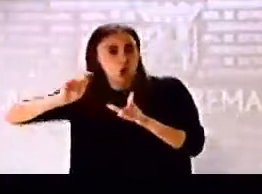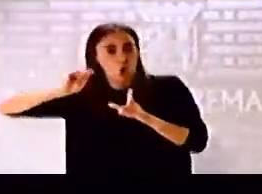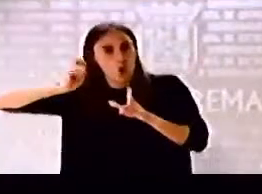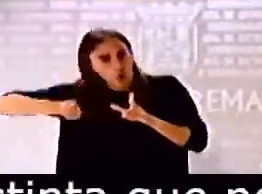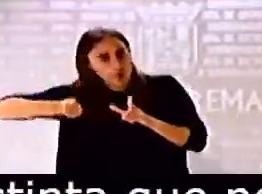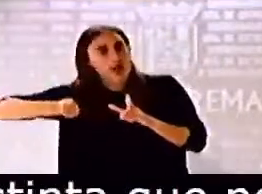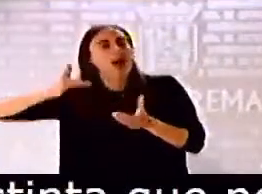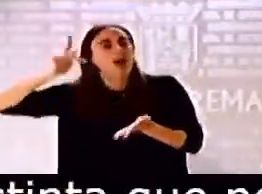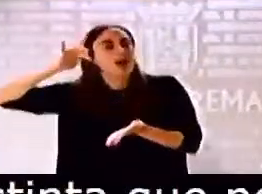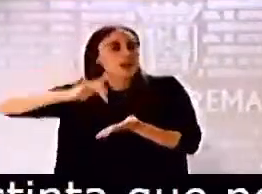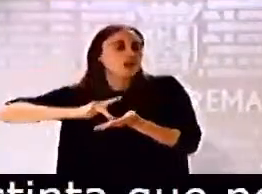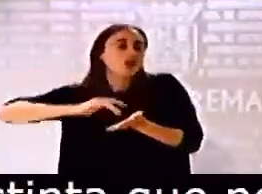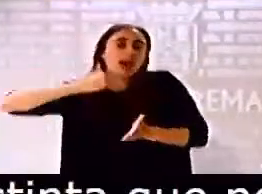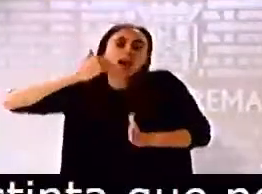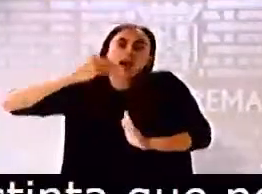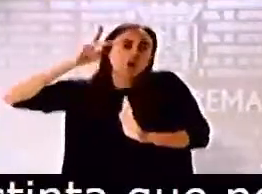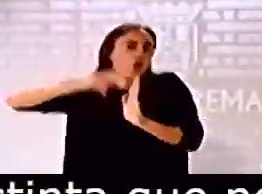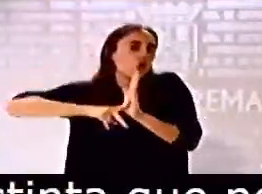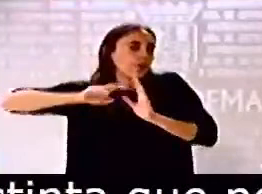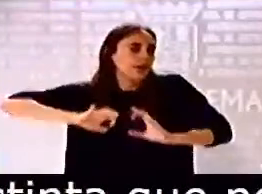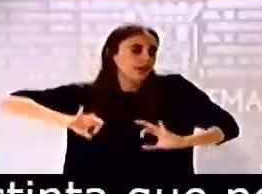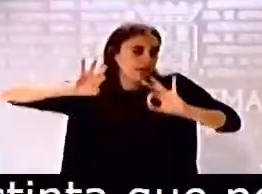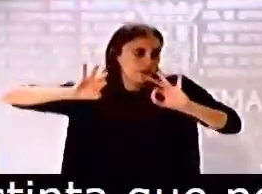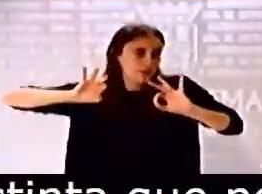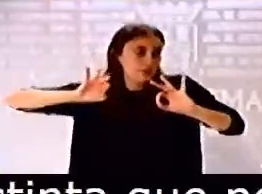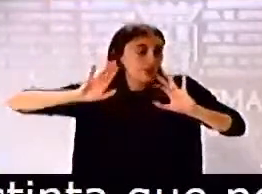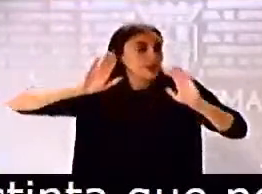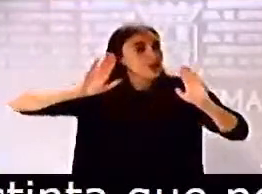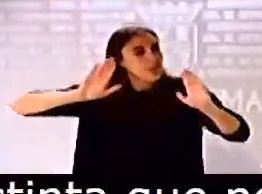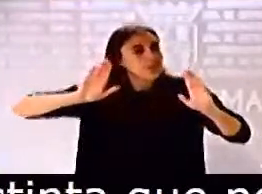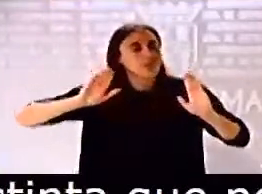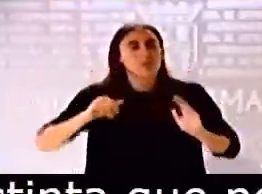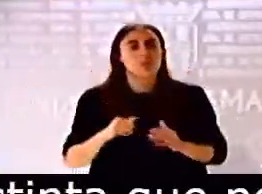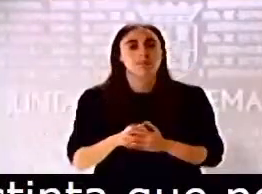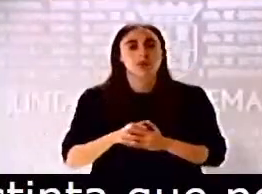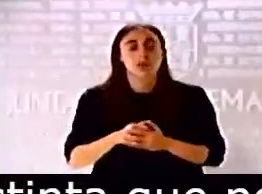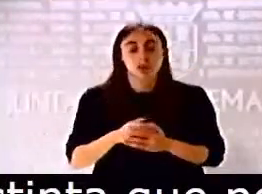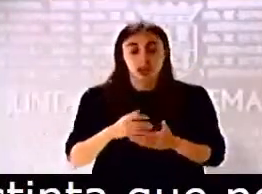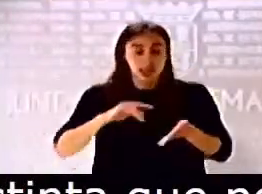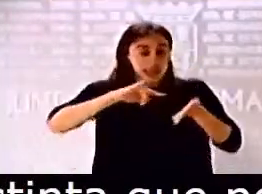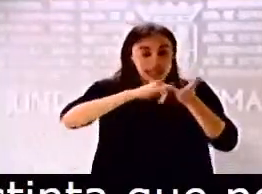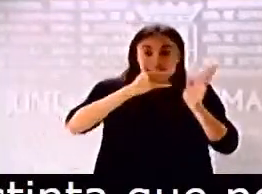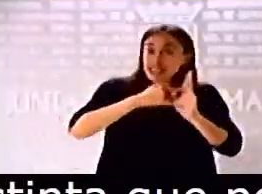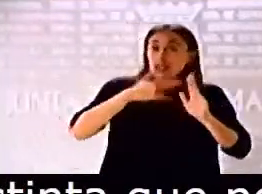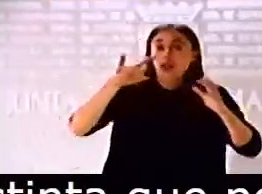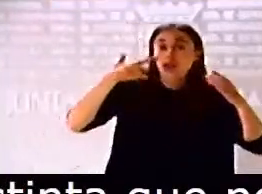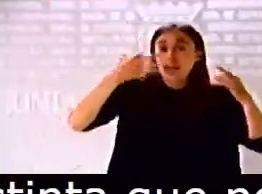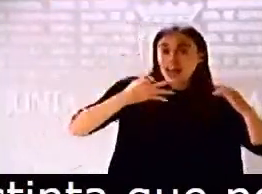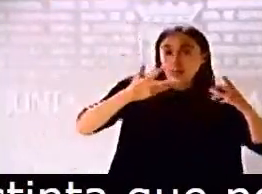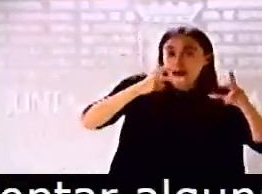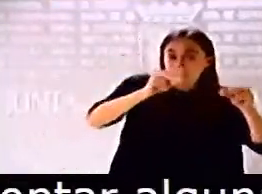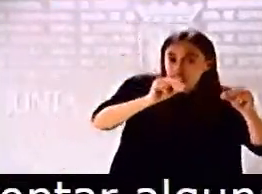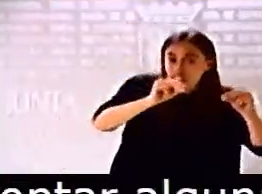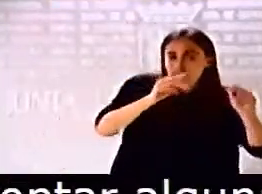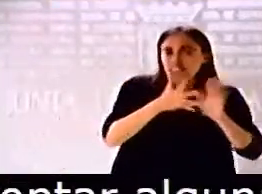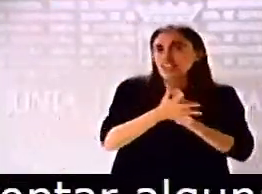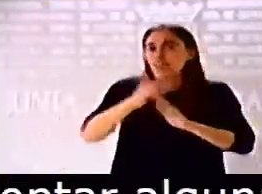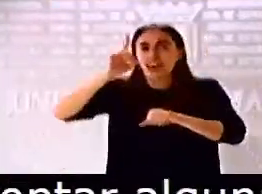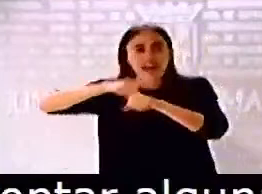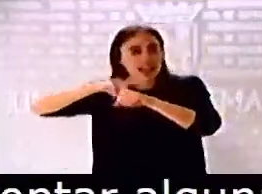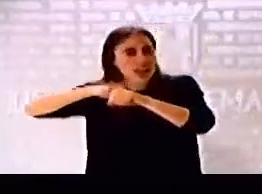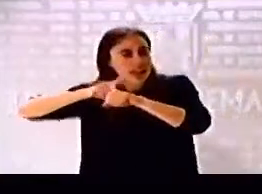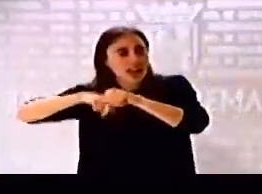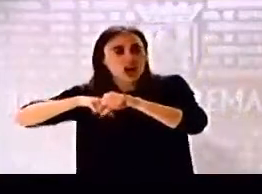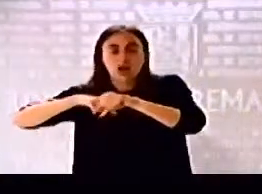o tengamos que adoptar alguna medida extraordinaria. Pero digo, amparado en el estado de alarma, toque de queda generalizado no lo podemos tener.